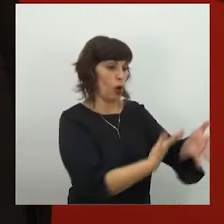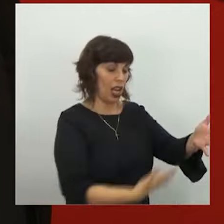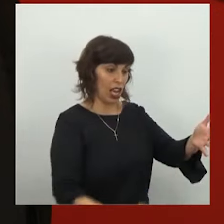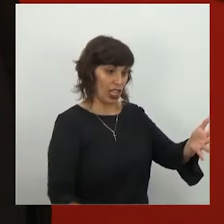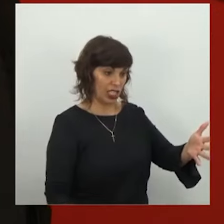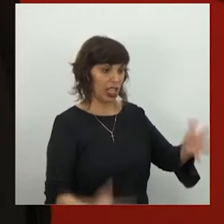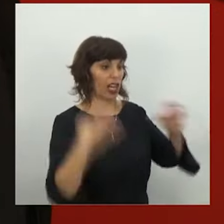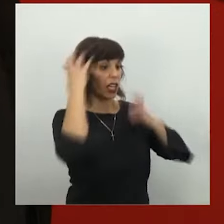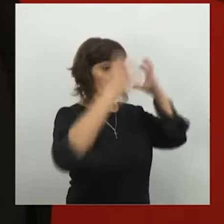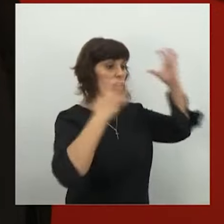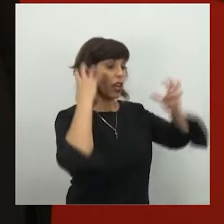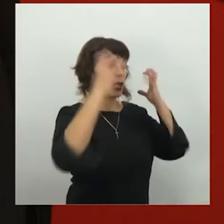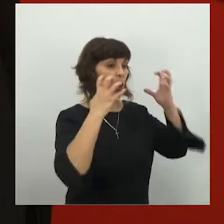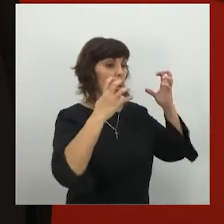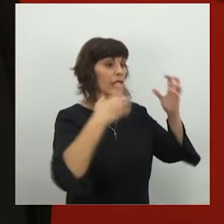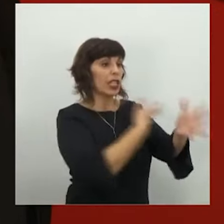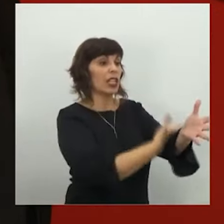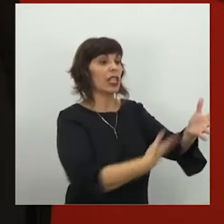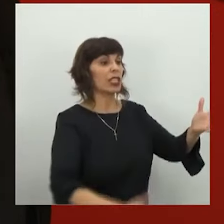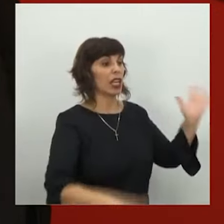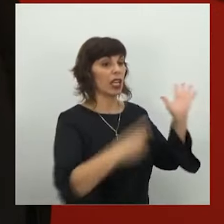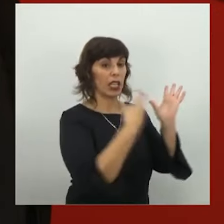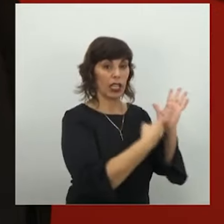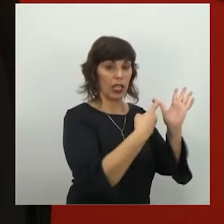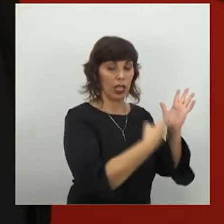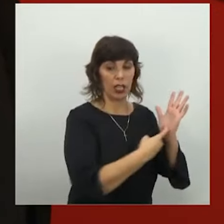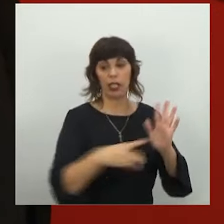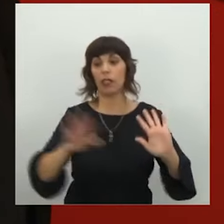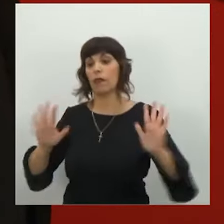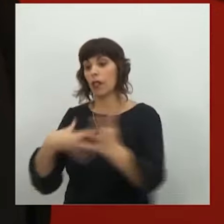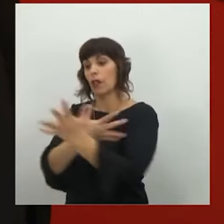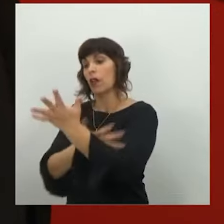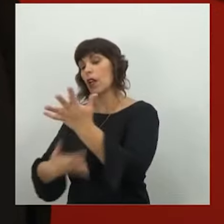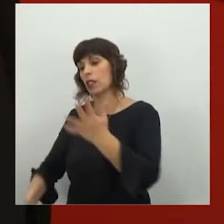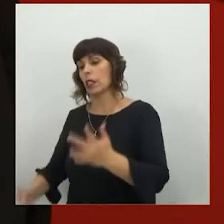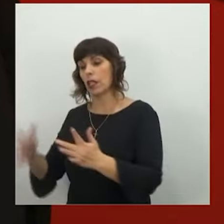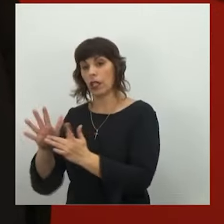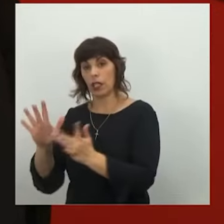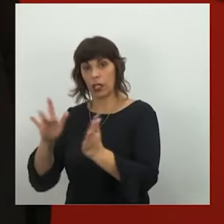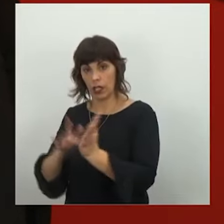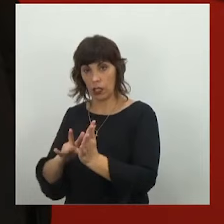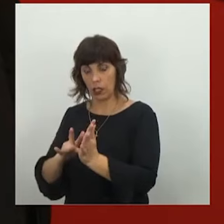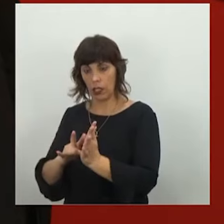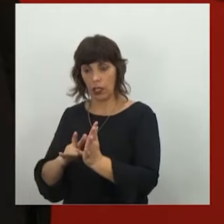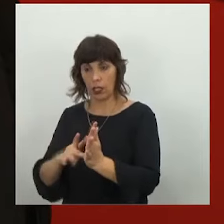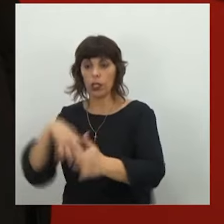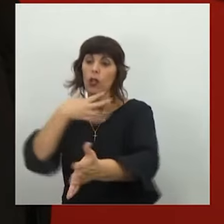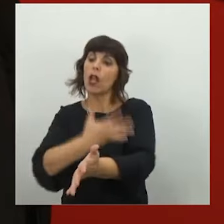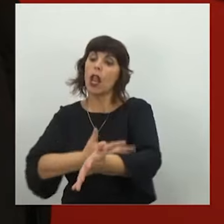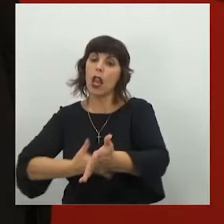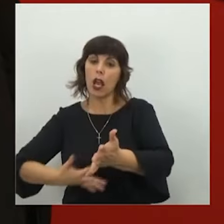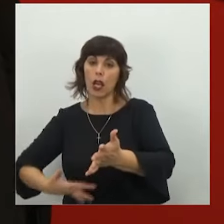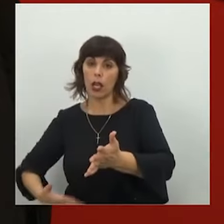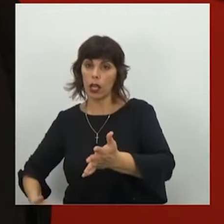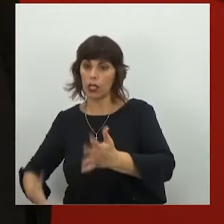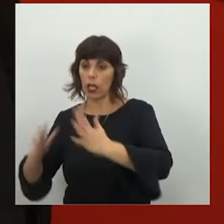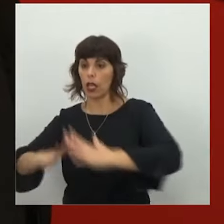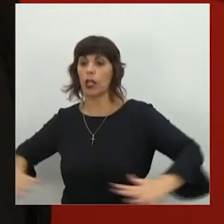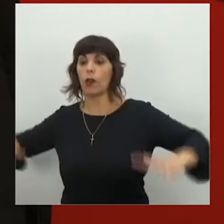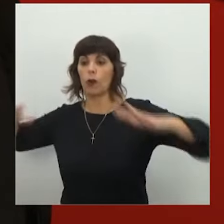sangre de la ley, pero la sangre de Jesucristo es la sangre, el